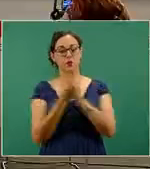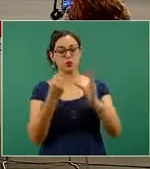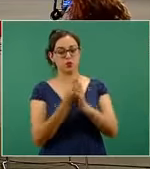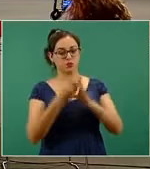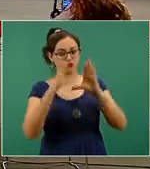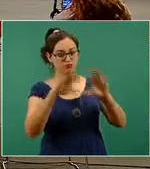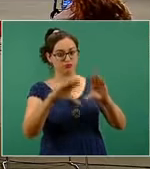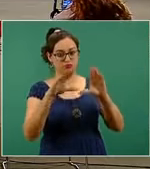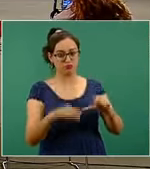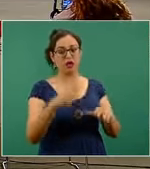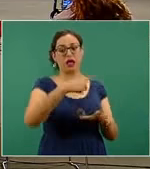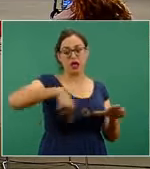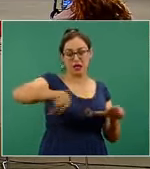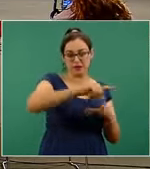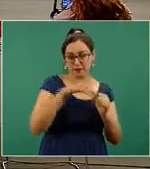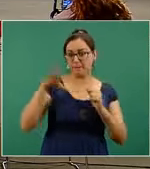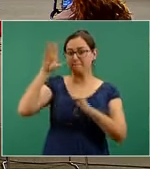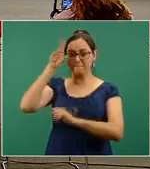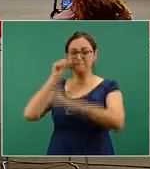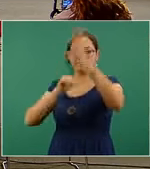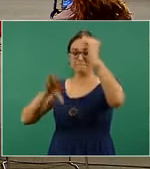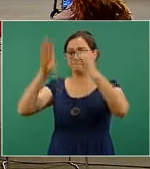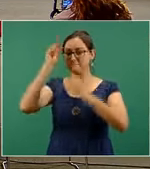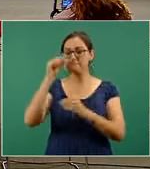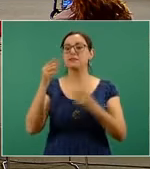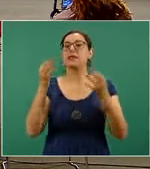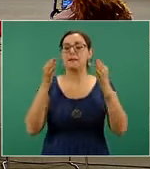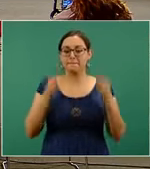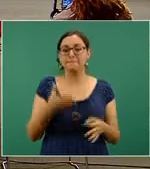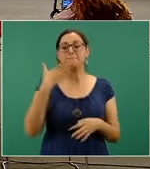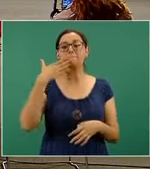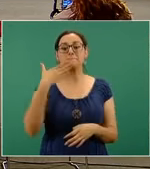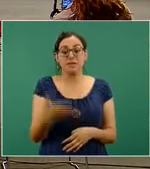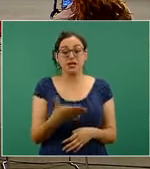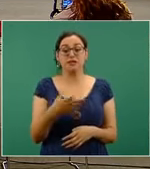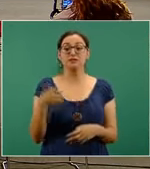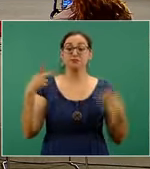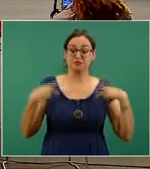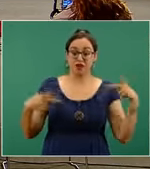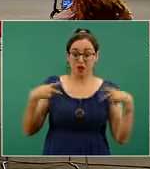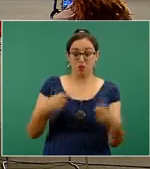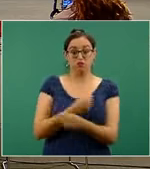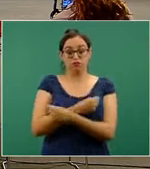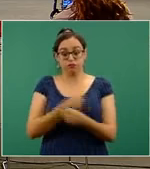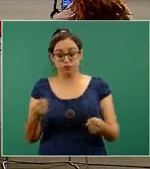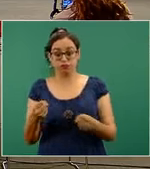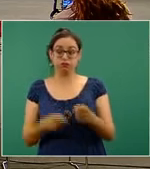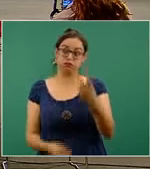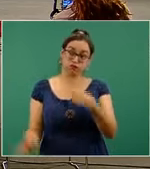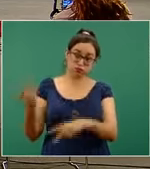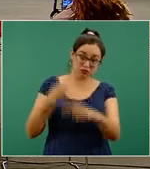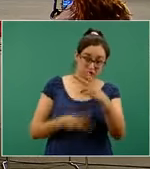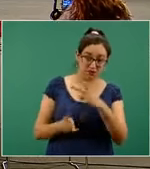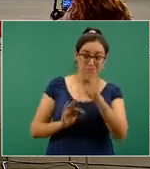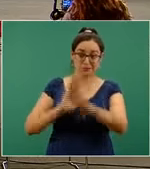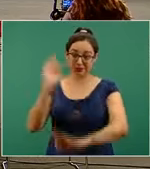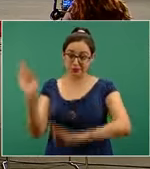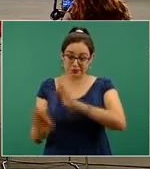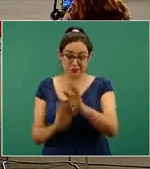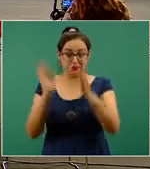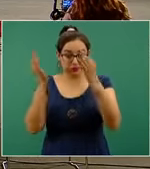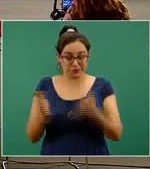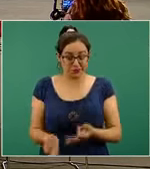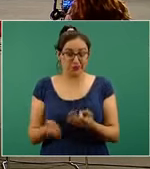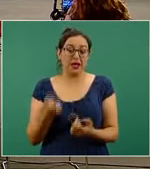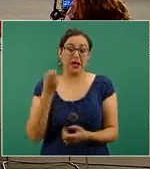aportar los elementos que se requieren para que la atención de las personas que viven con obesidad sea la adecuada, la que se requiere. Y ahí